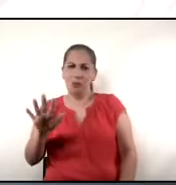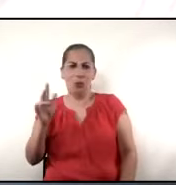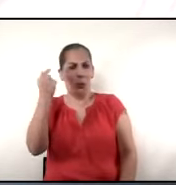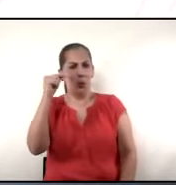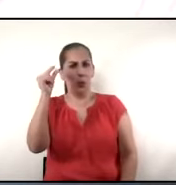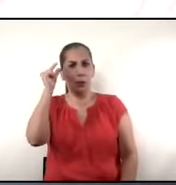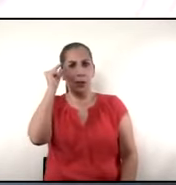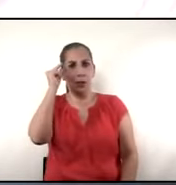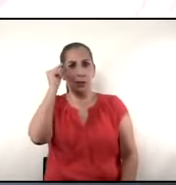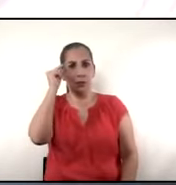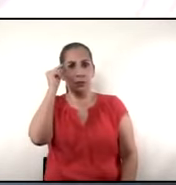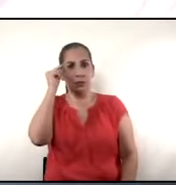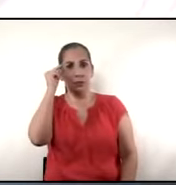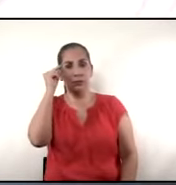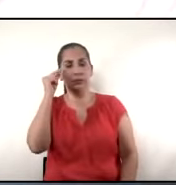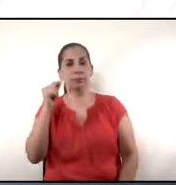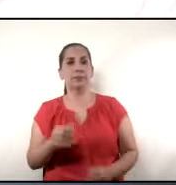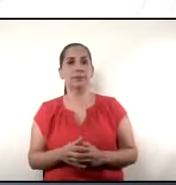gobierno.